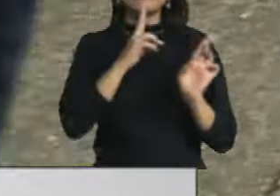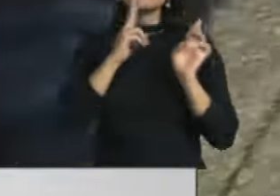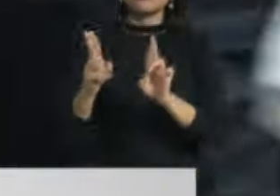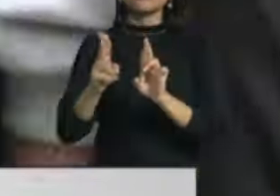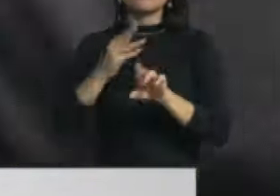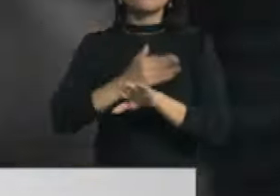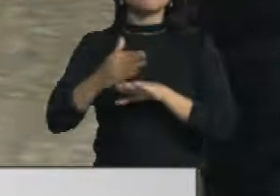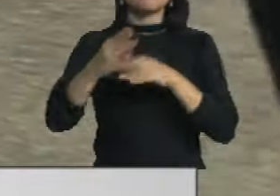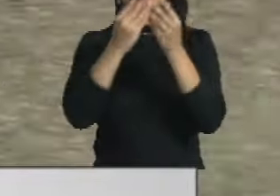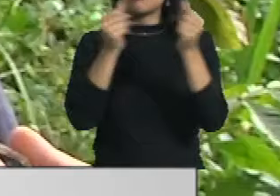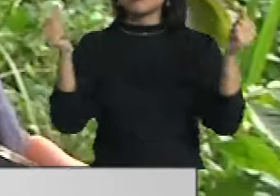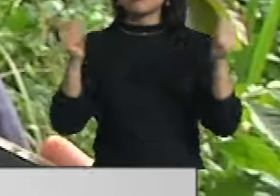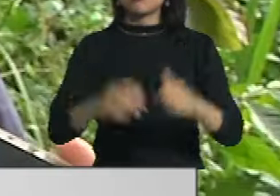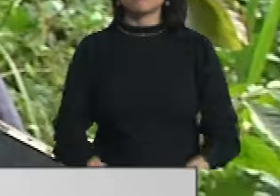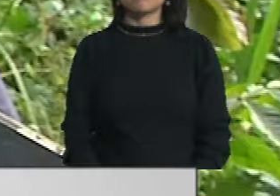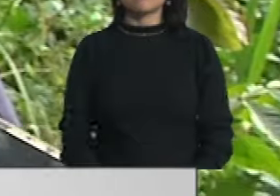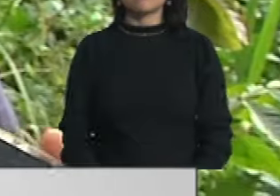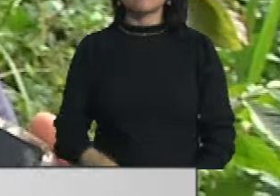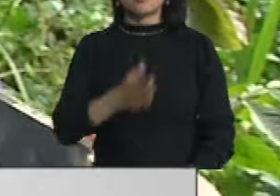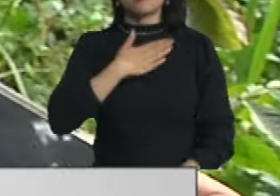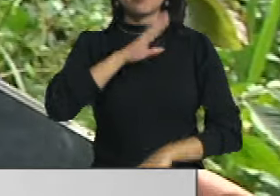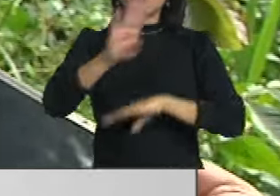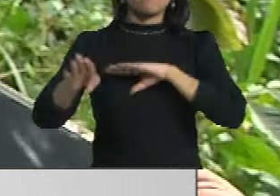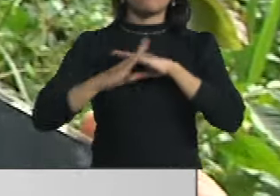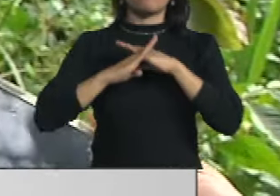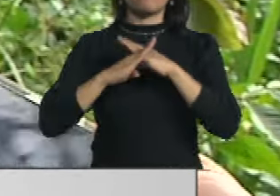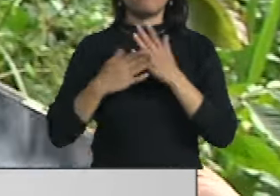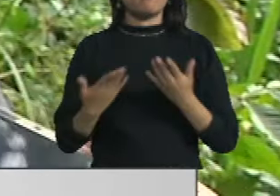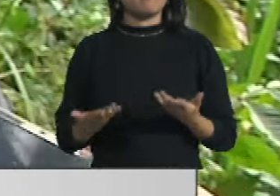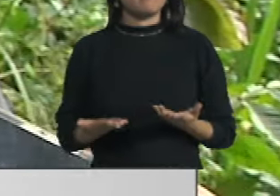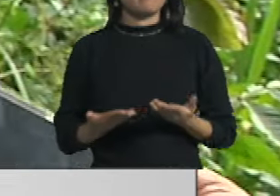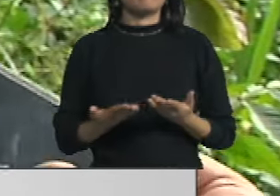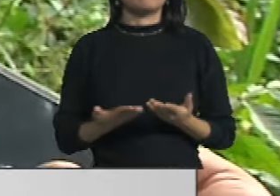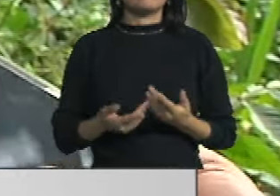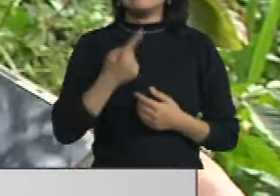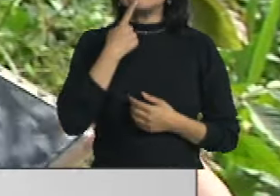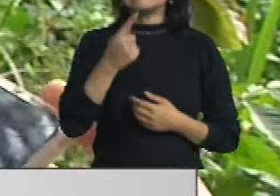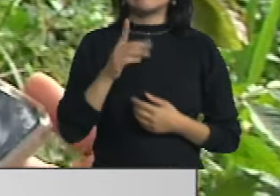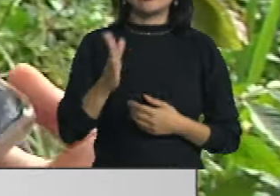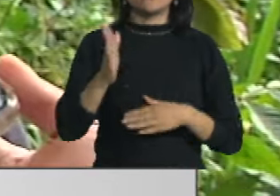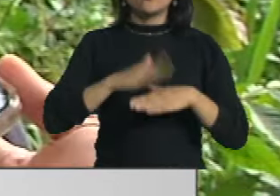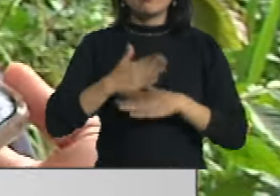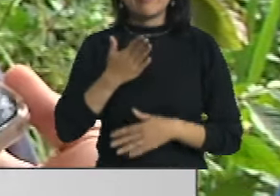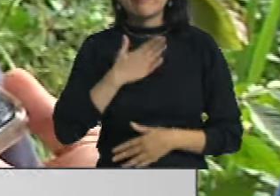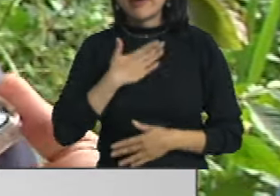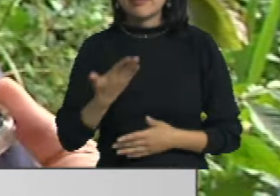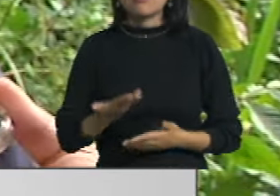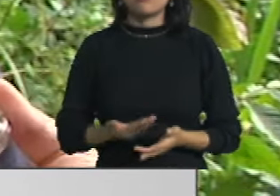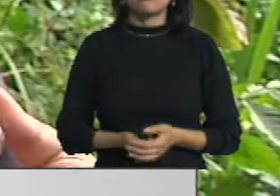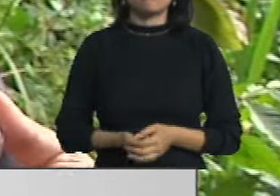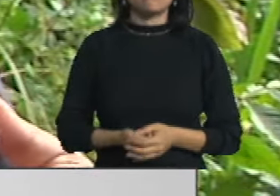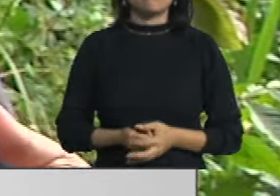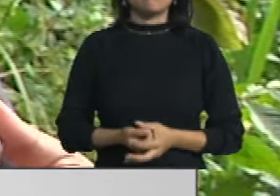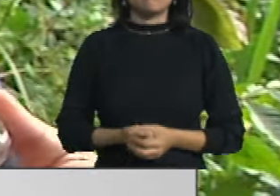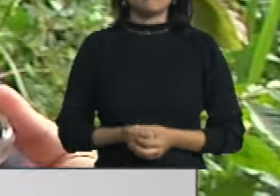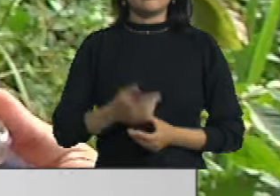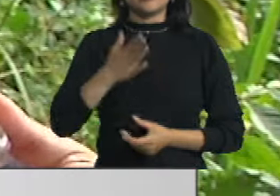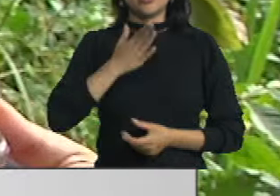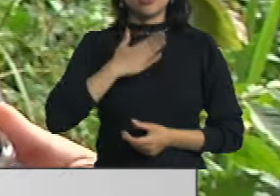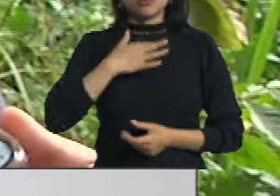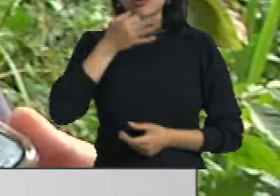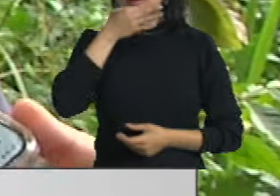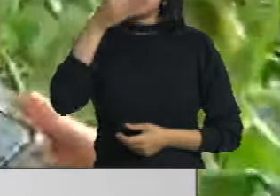luego desapareció. A mí me bloqueó, no me dijo, me dijo que todo era culpa mía, que yo estaba denunciando